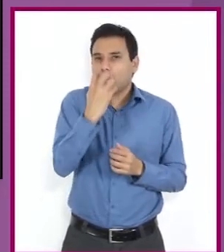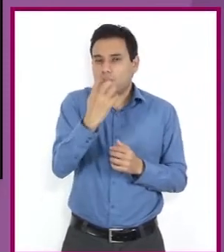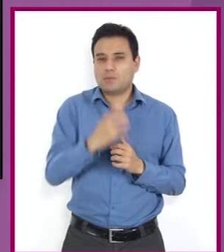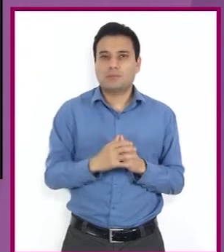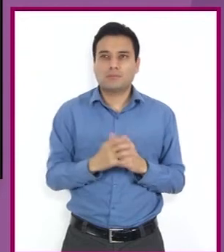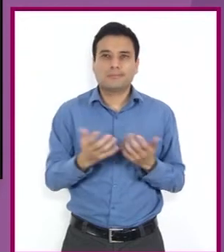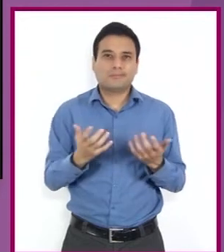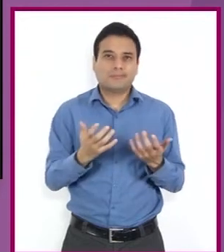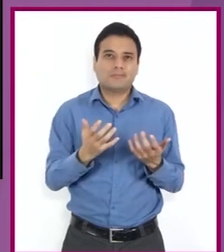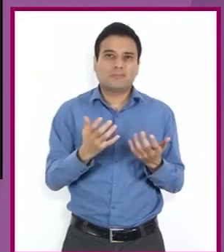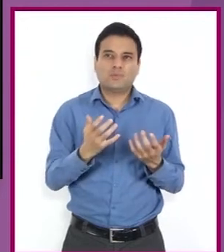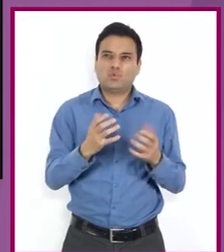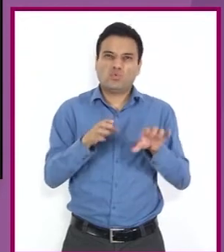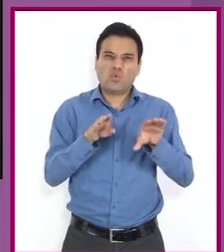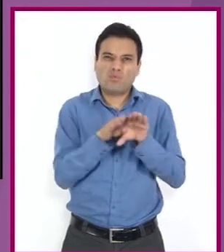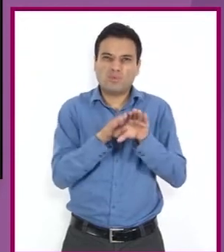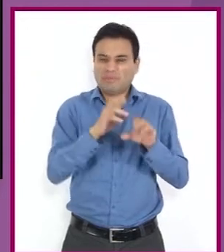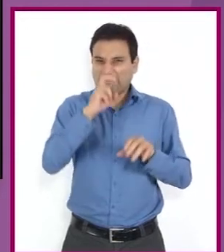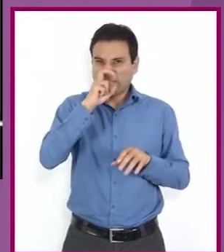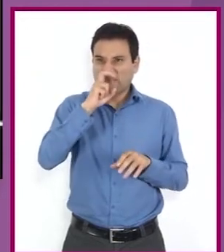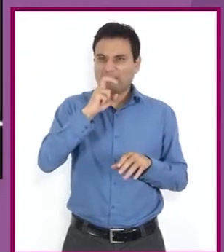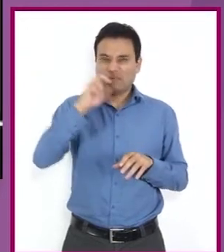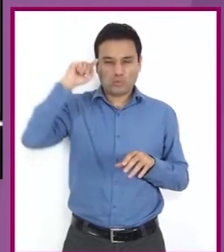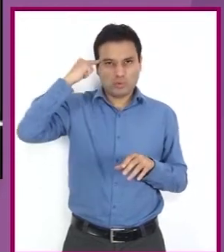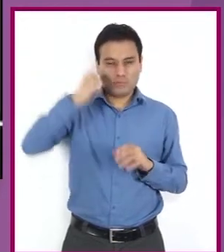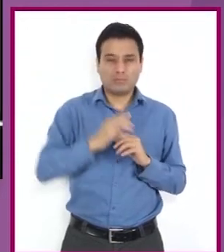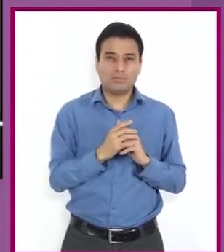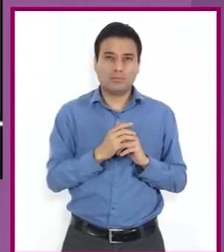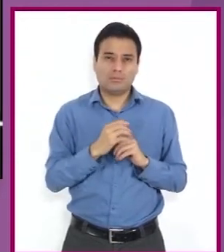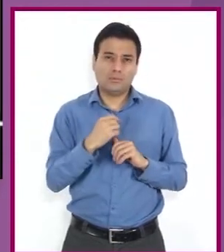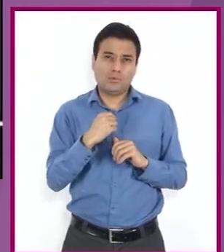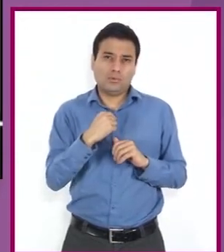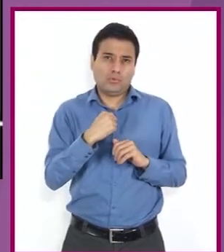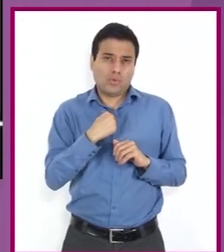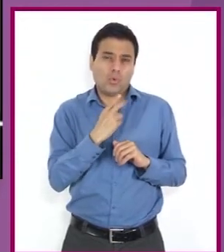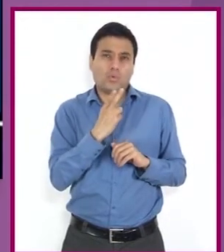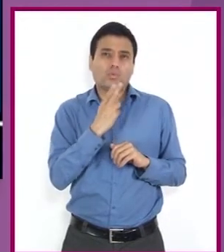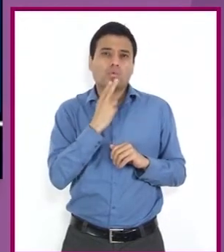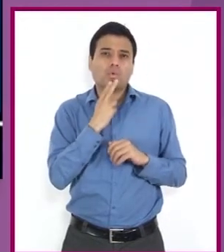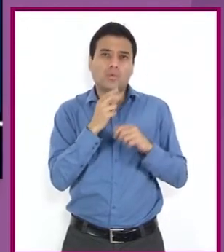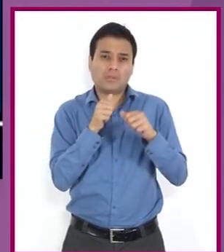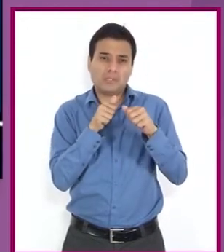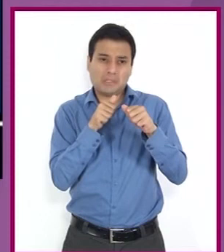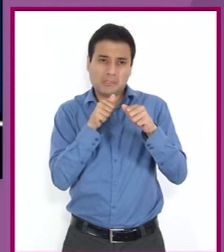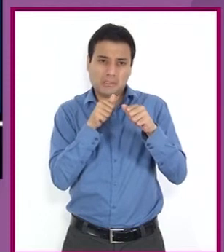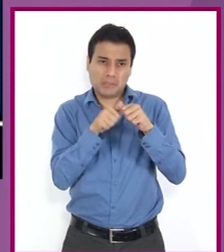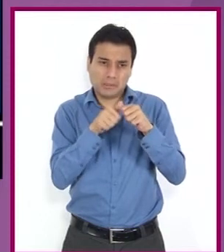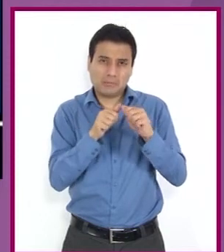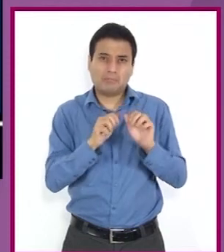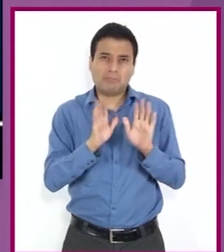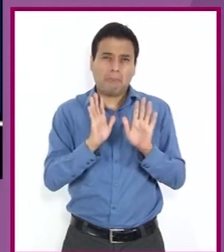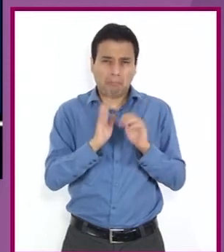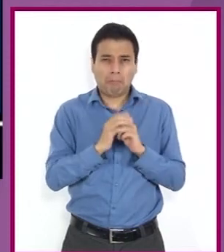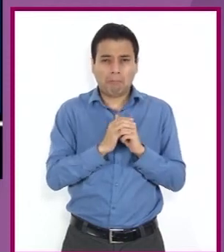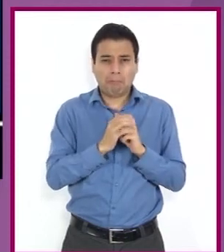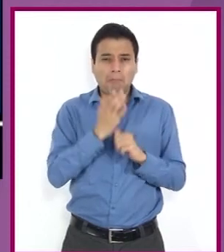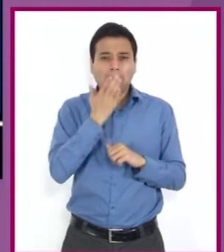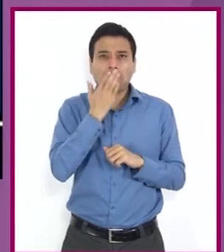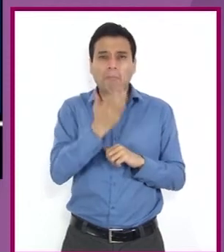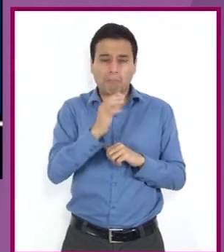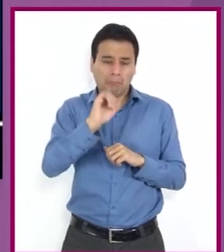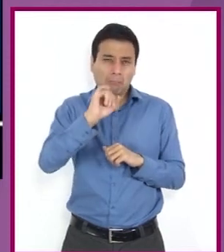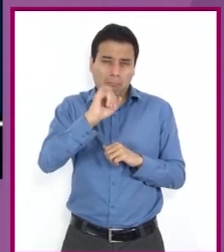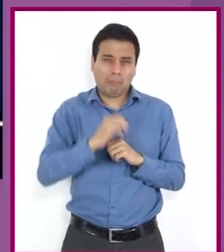un mensaje con rudeza. Para mi gusto, el uso de tipografía con letras de molde mecanizó el mensaje.